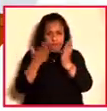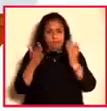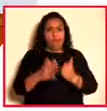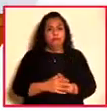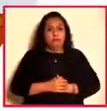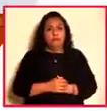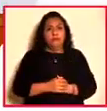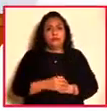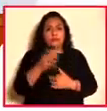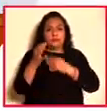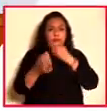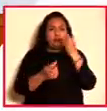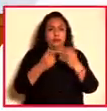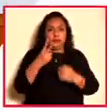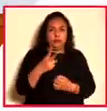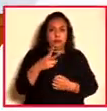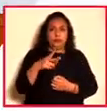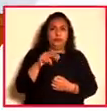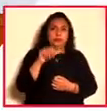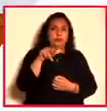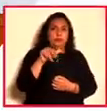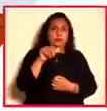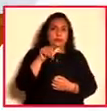Para Noticias 22, Ana León.